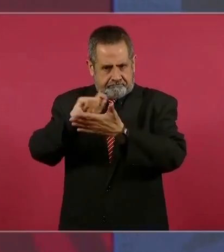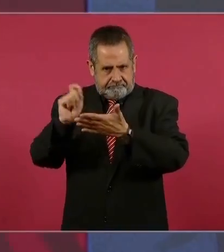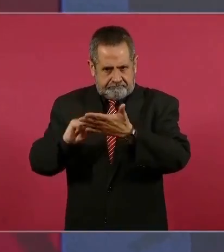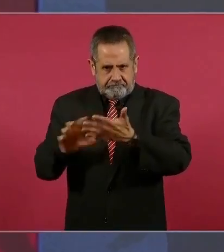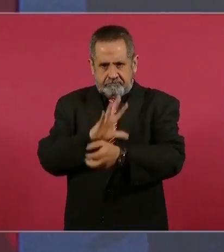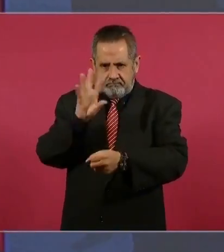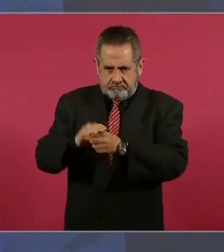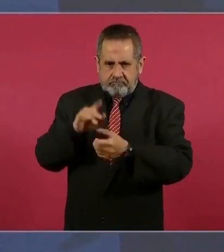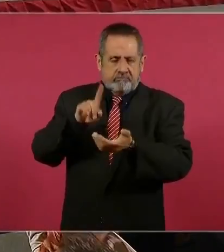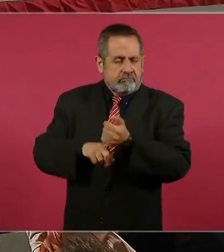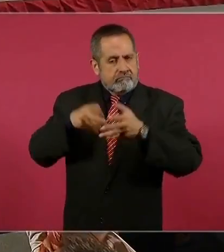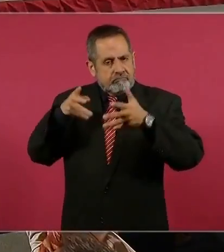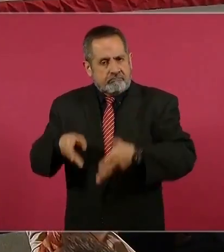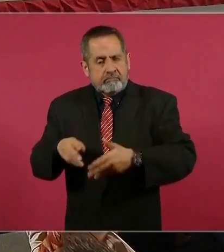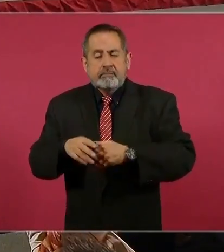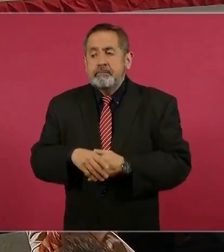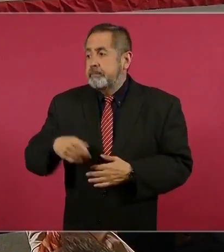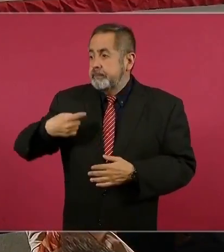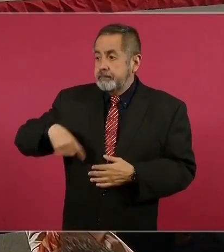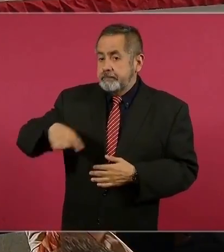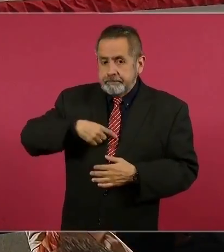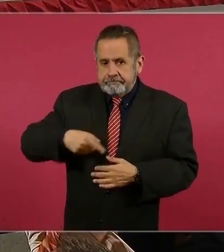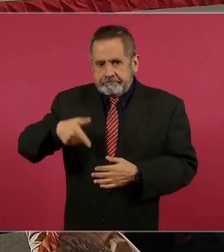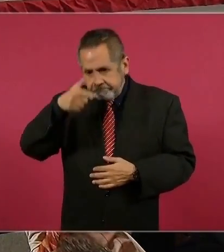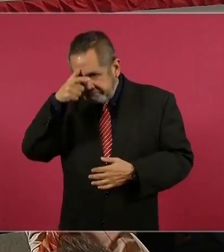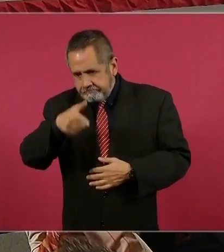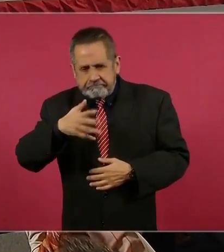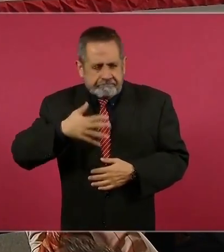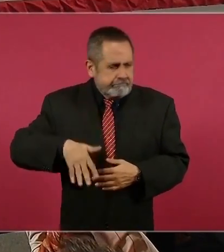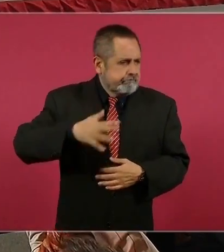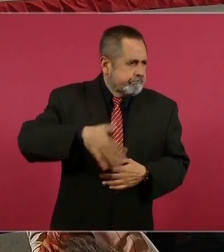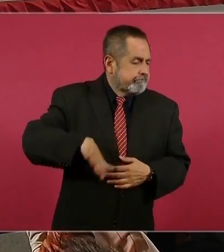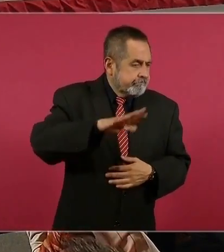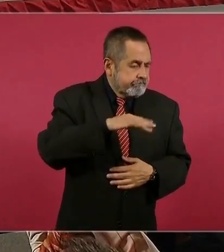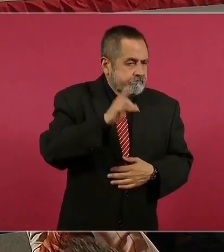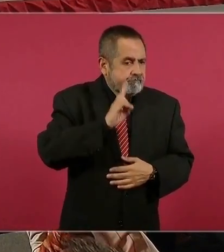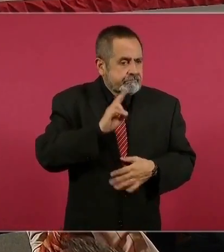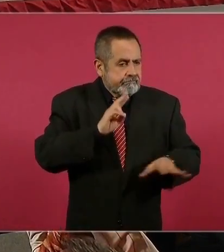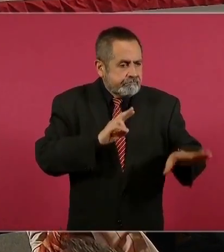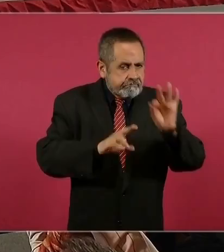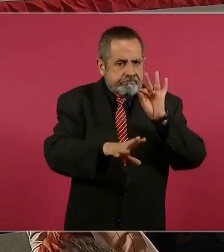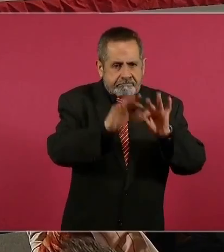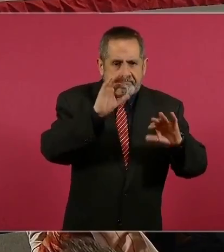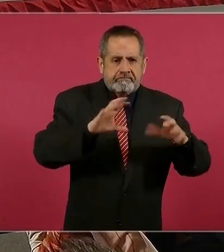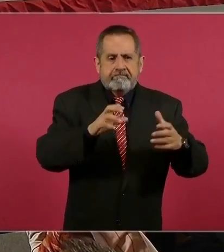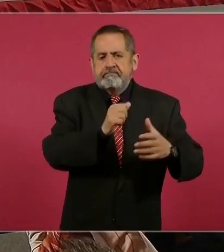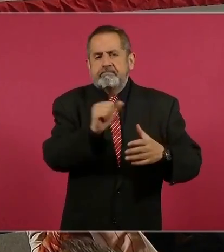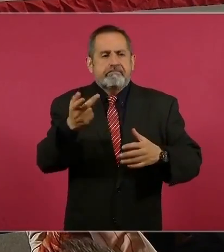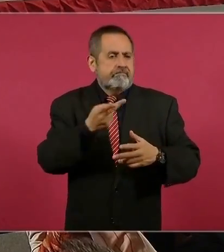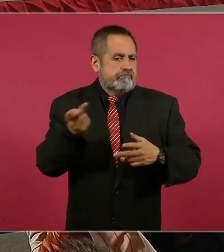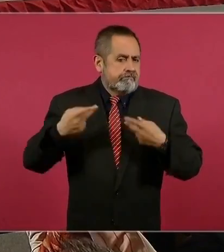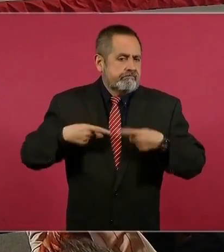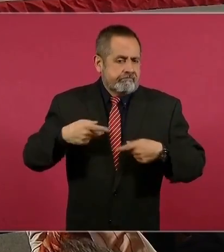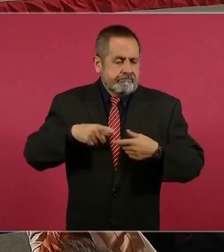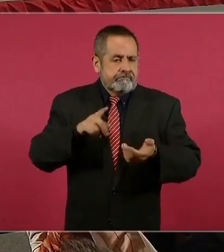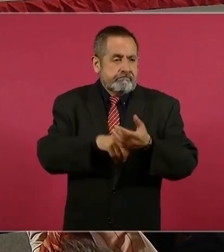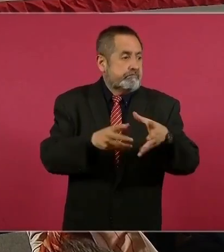estado enfocados en la búsqueda y en la localización de las personas